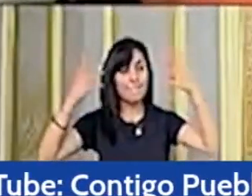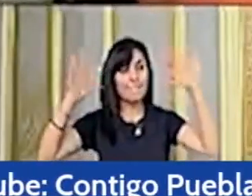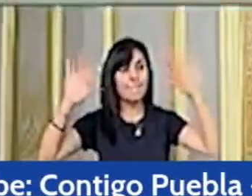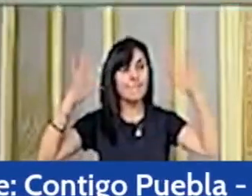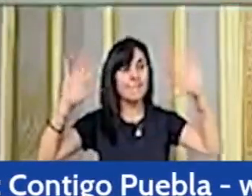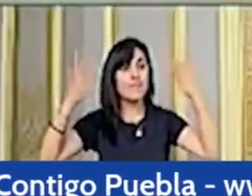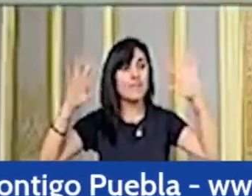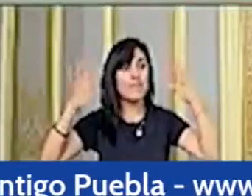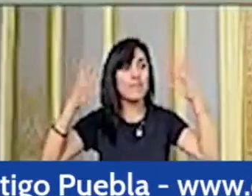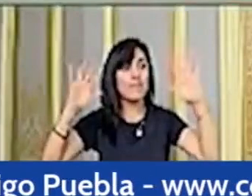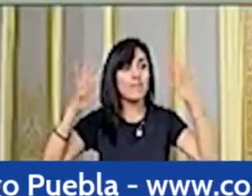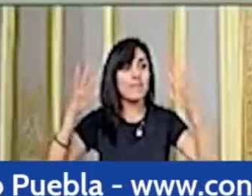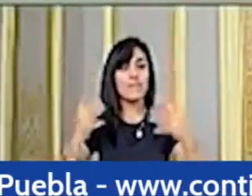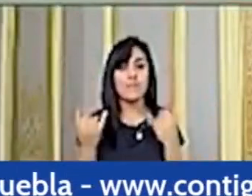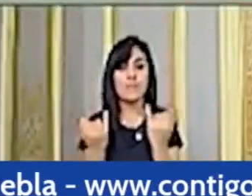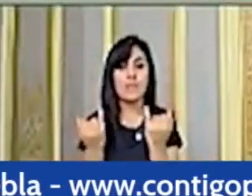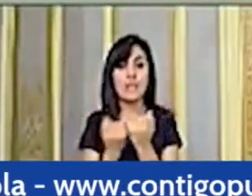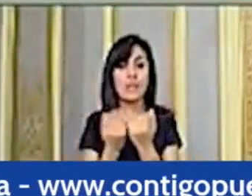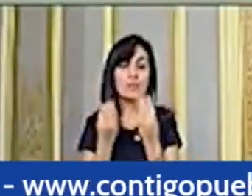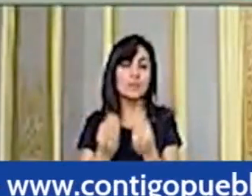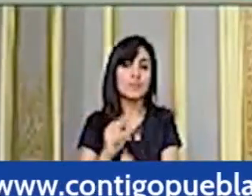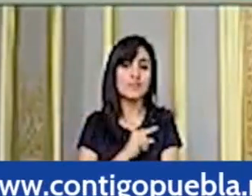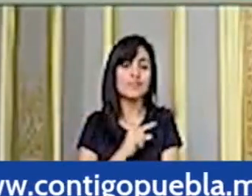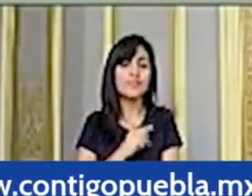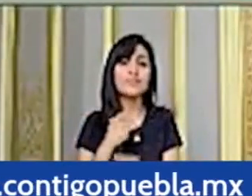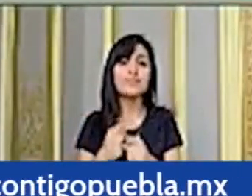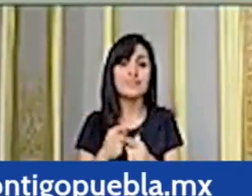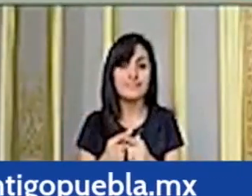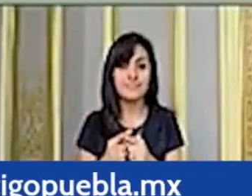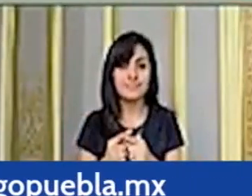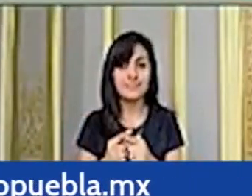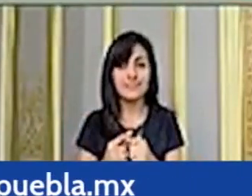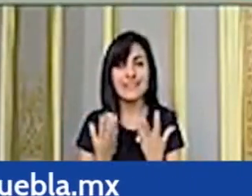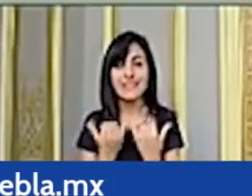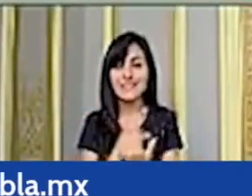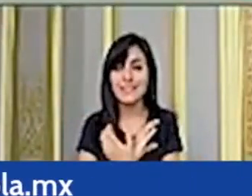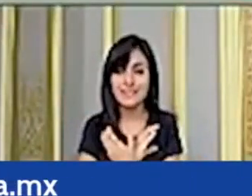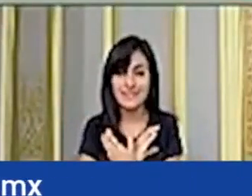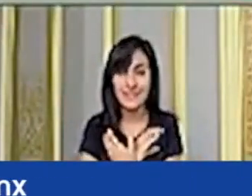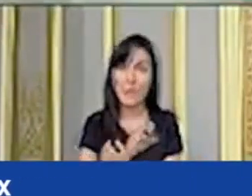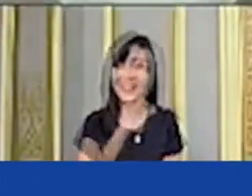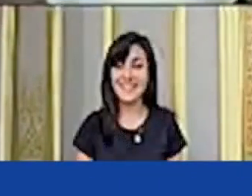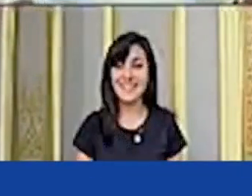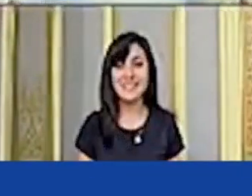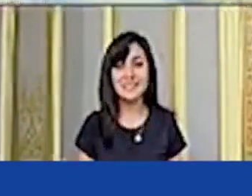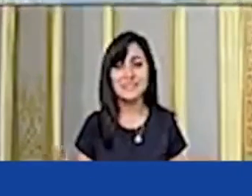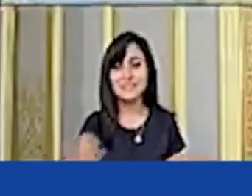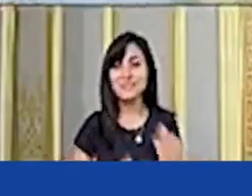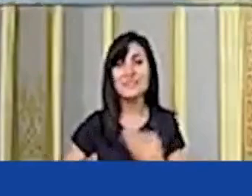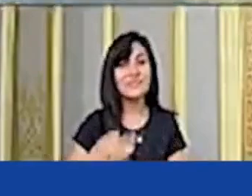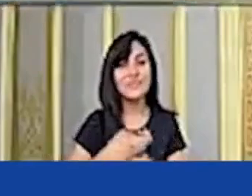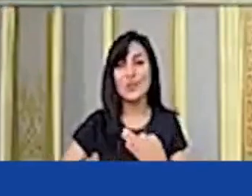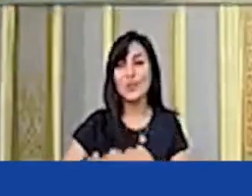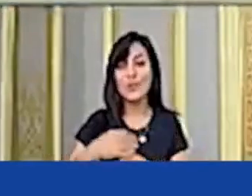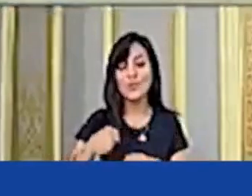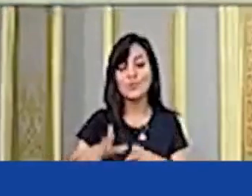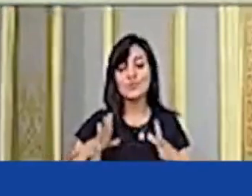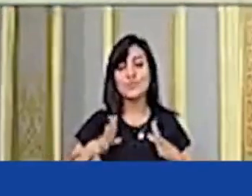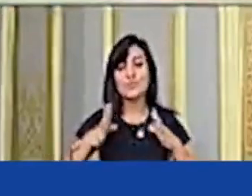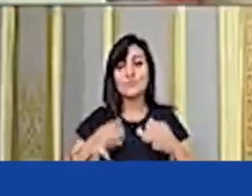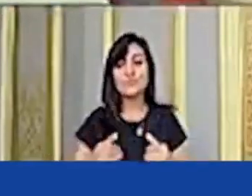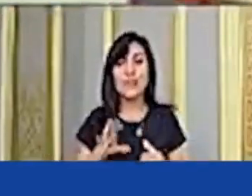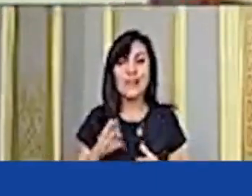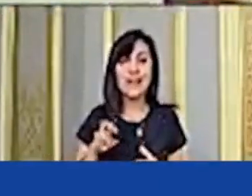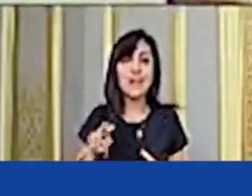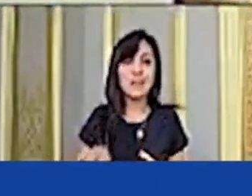Y también de manera especial y cariñosa a otra mujer ejemplar, que es Malena Ríos.